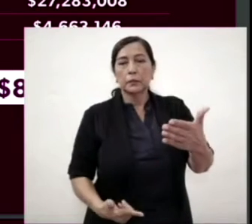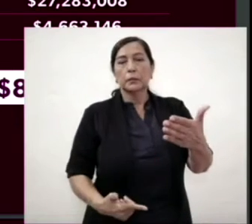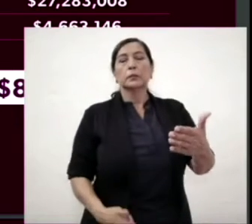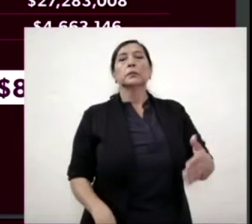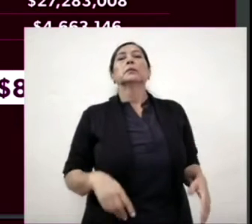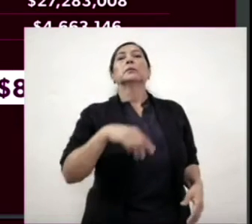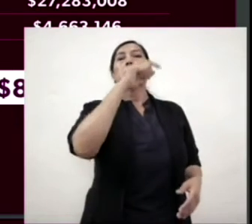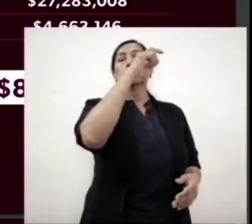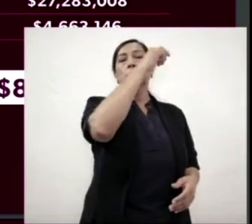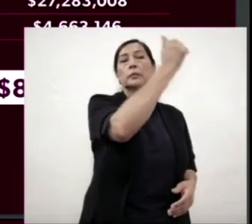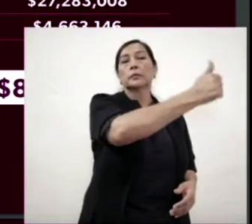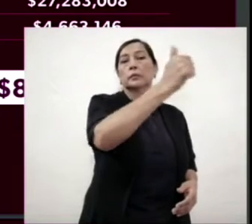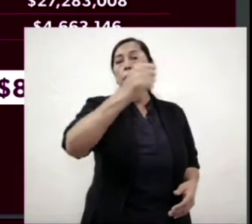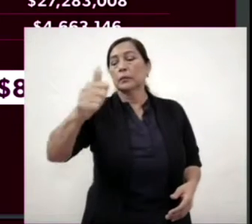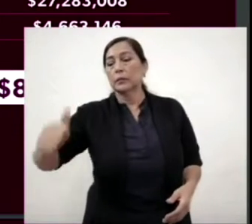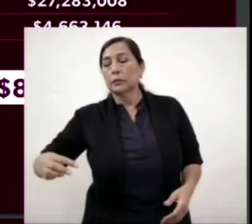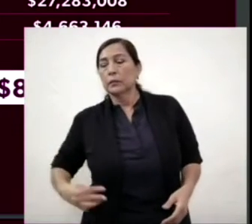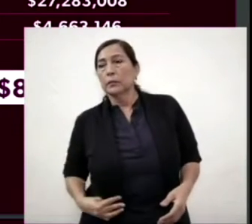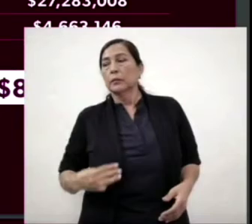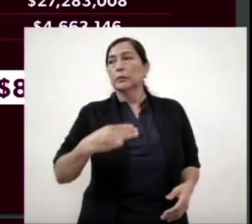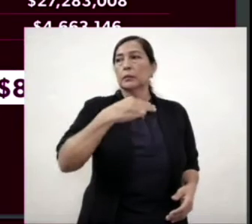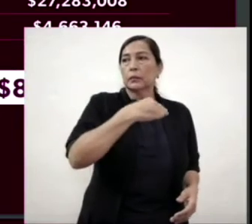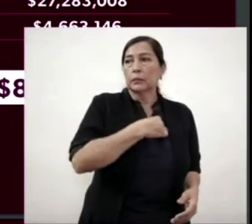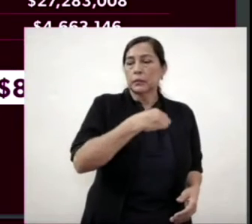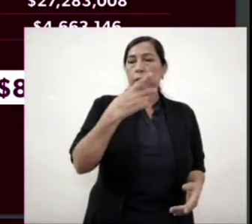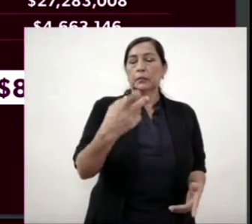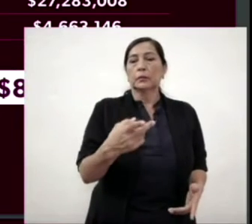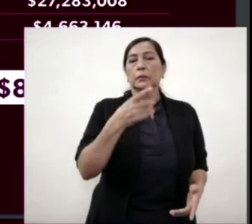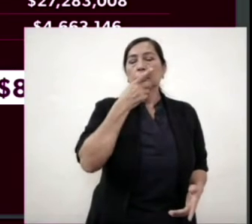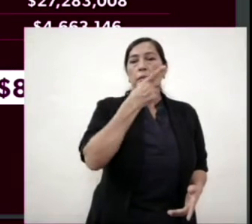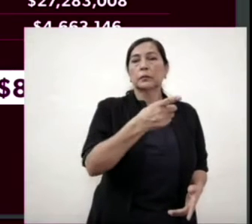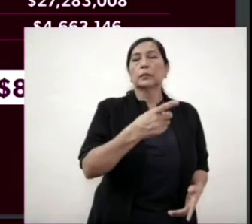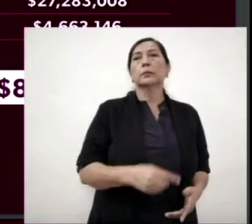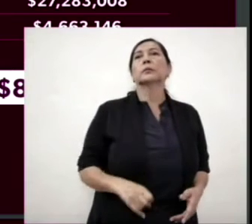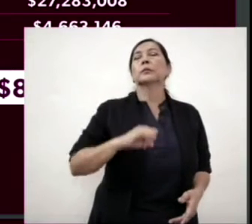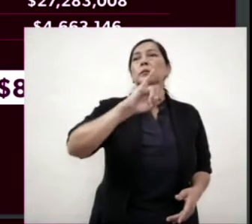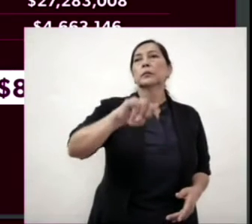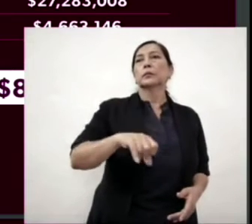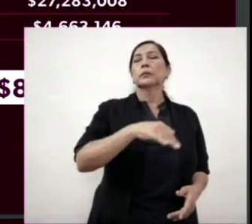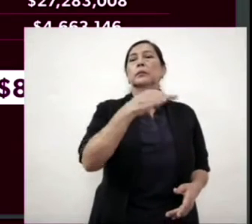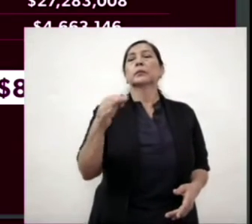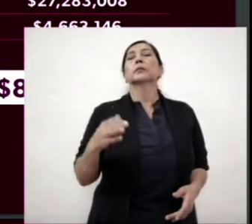5,512,717, Jacona, con una aportación total conjunta de